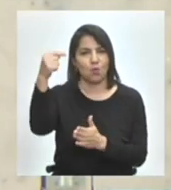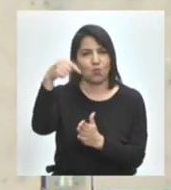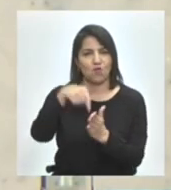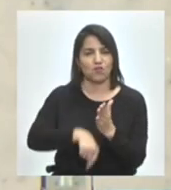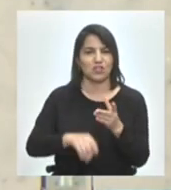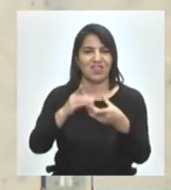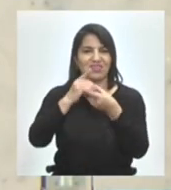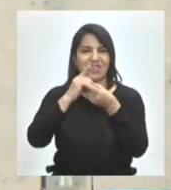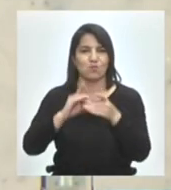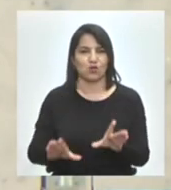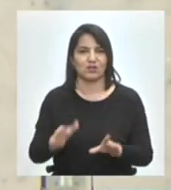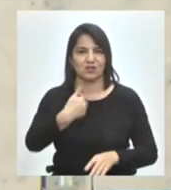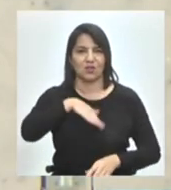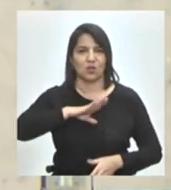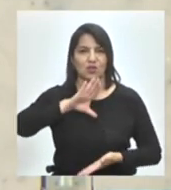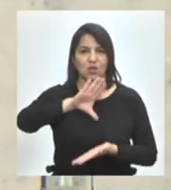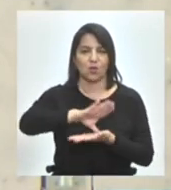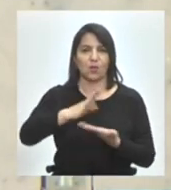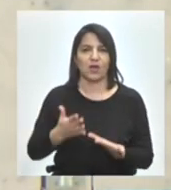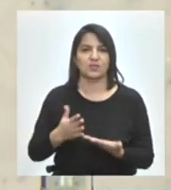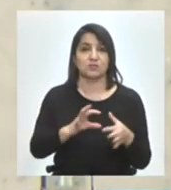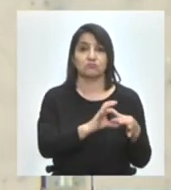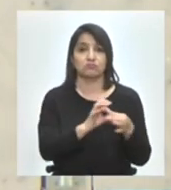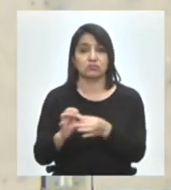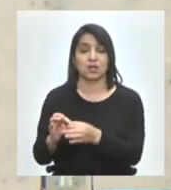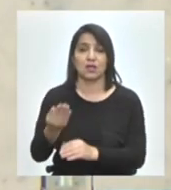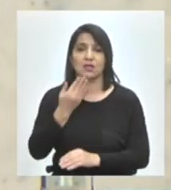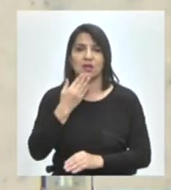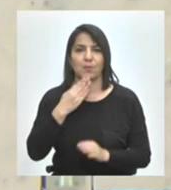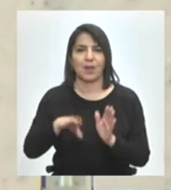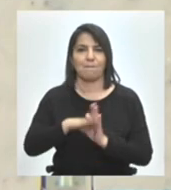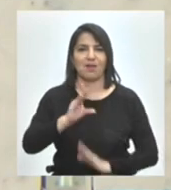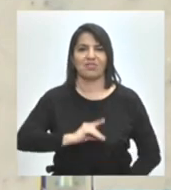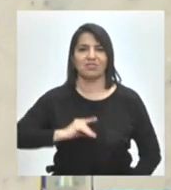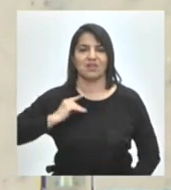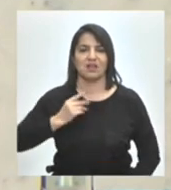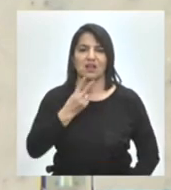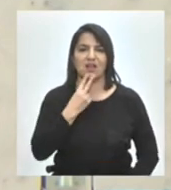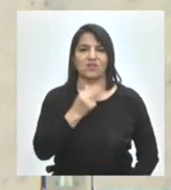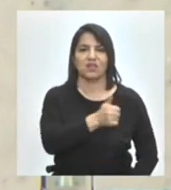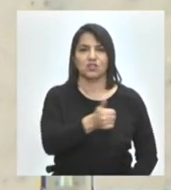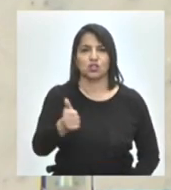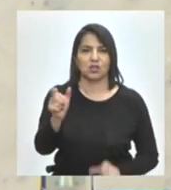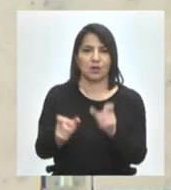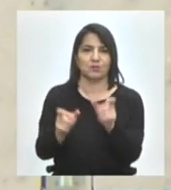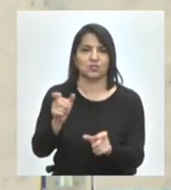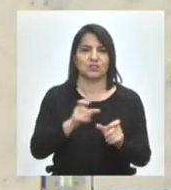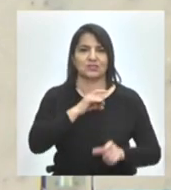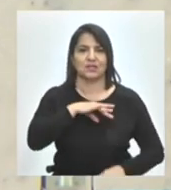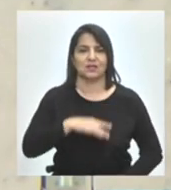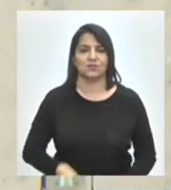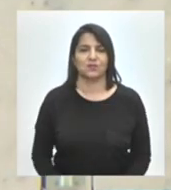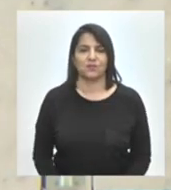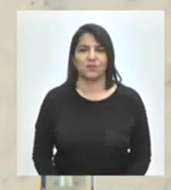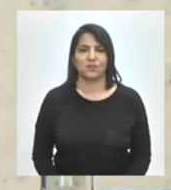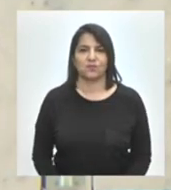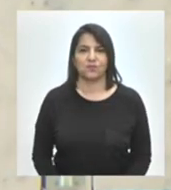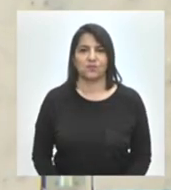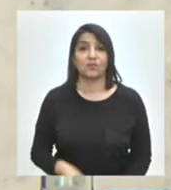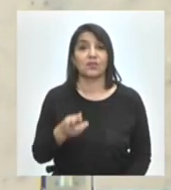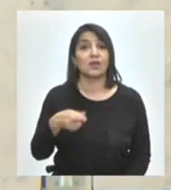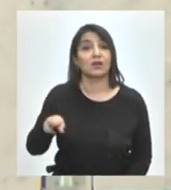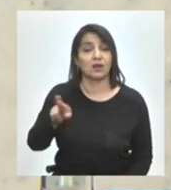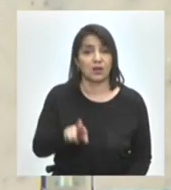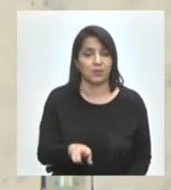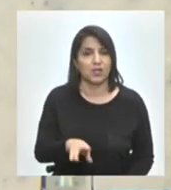la democracia de nuestro país y por hacer además más digna la vida de todos los chilenos y chilenas. Enfatizo el